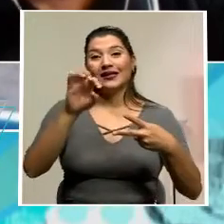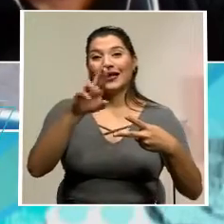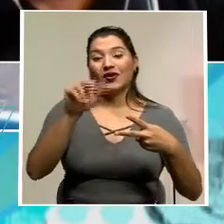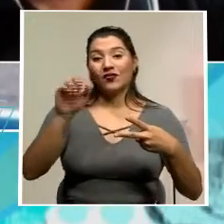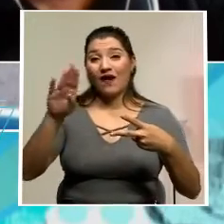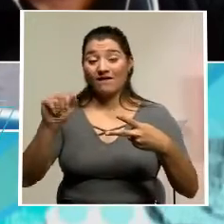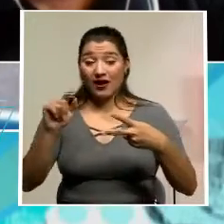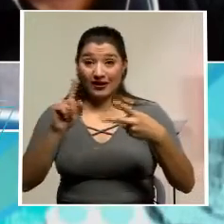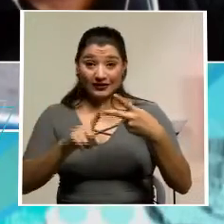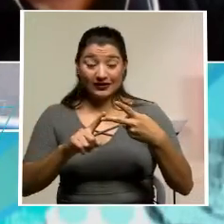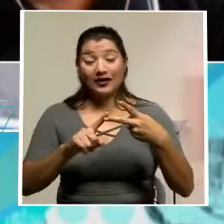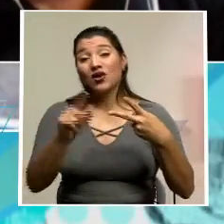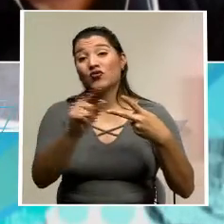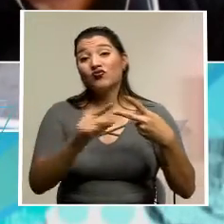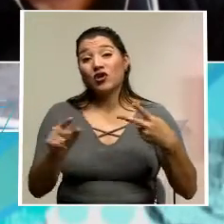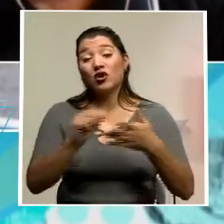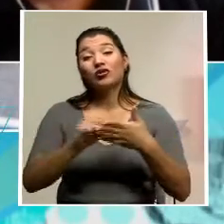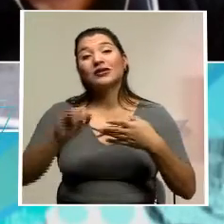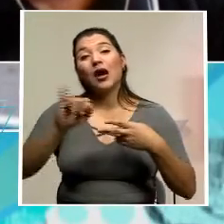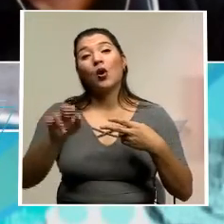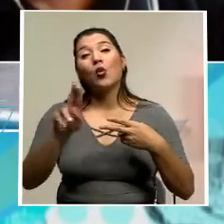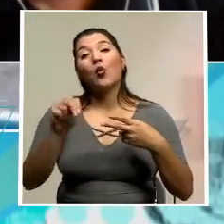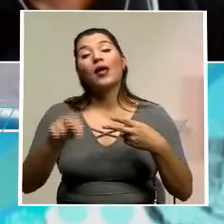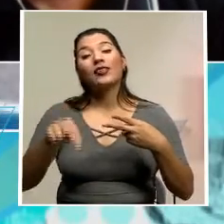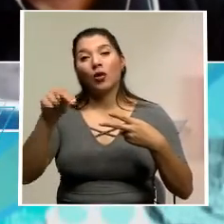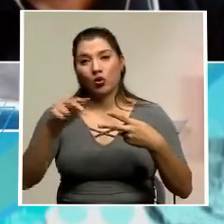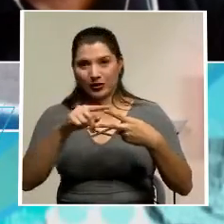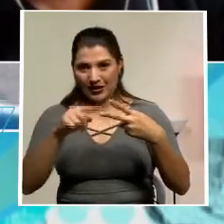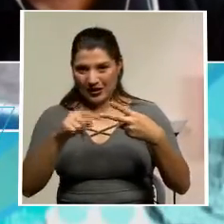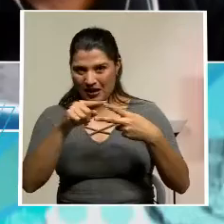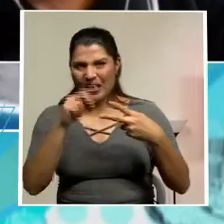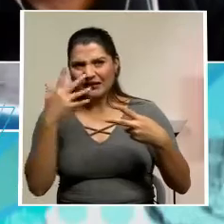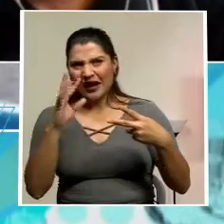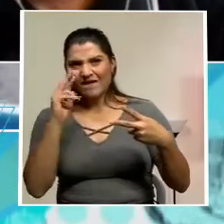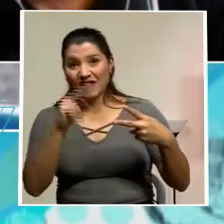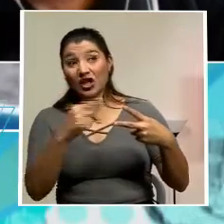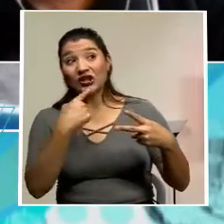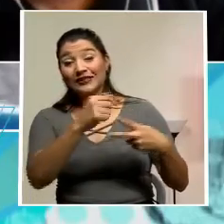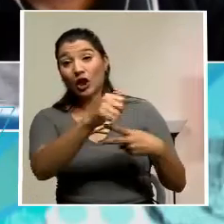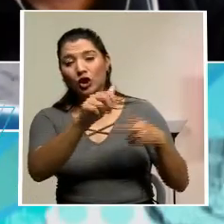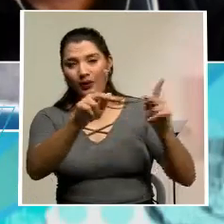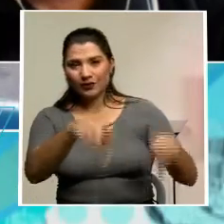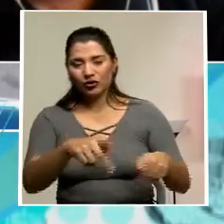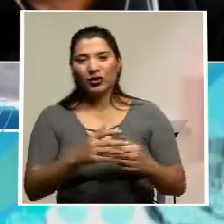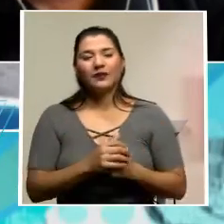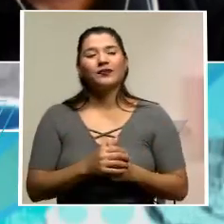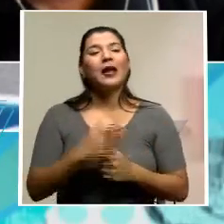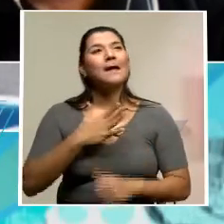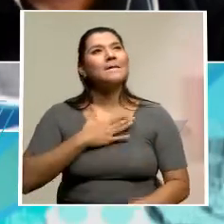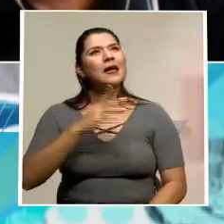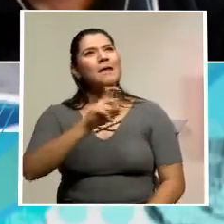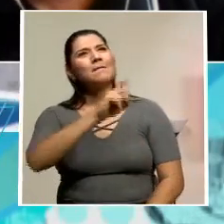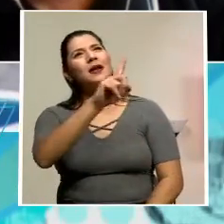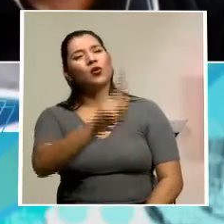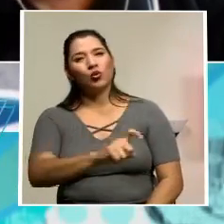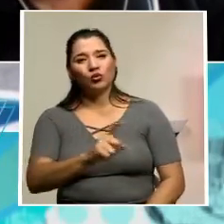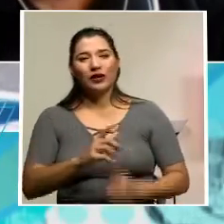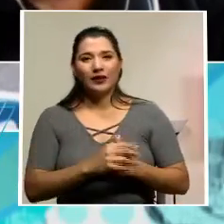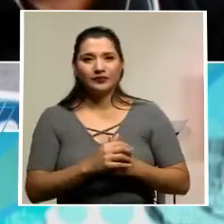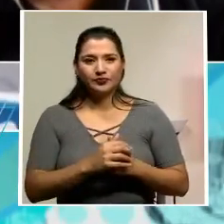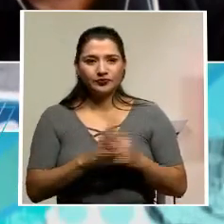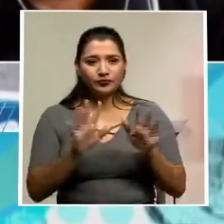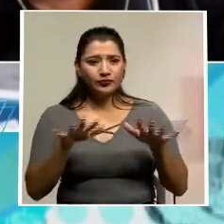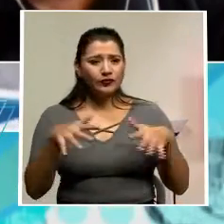Norte. La pregunta es cómo se explica que existan estos peces en distintos sitios que no